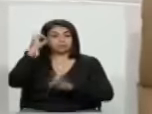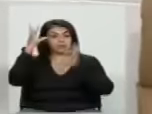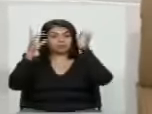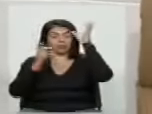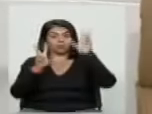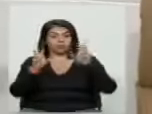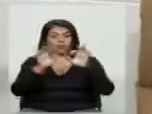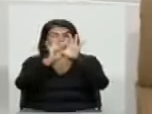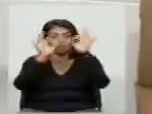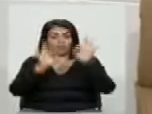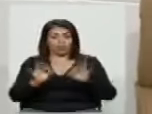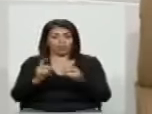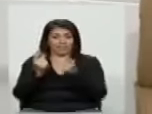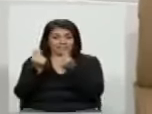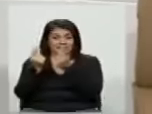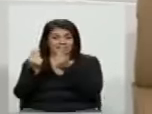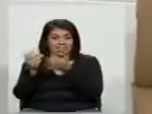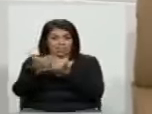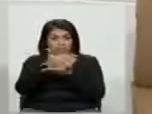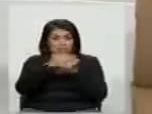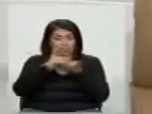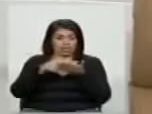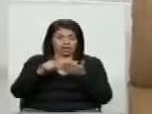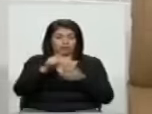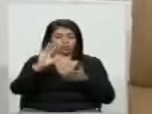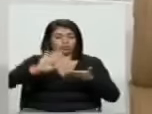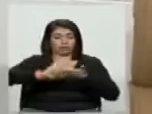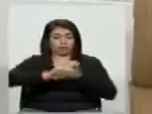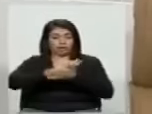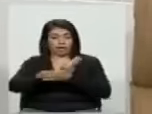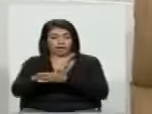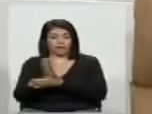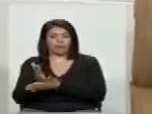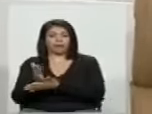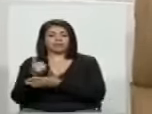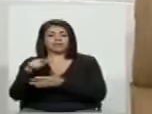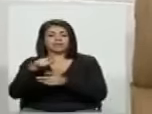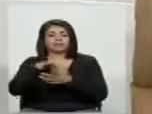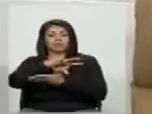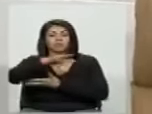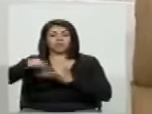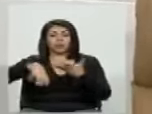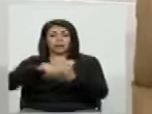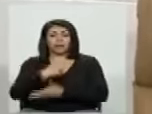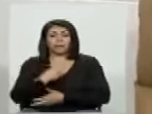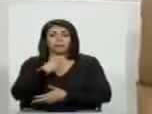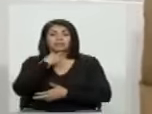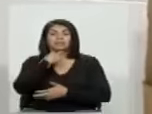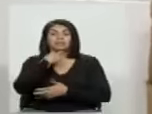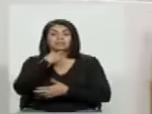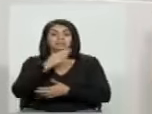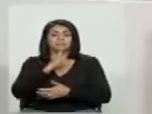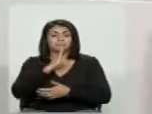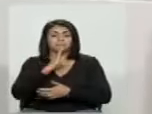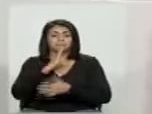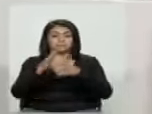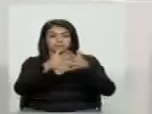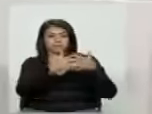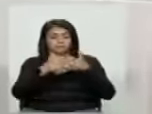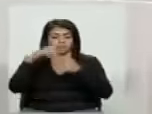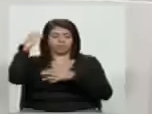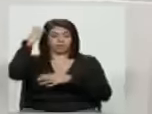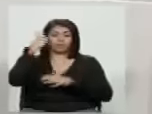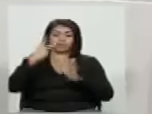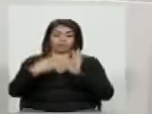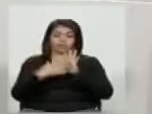una nueva forma del capital que incluso acaba con el capitalismo. La crisis de los bancos norteamericanos y europeos